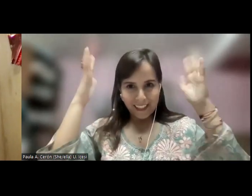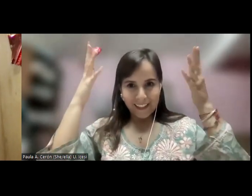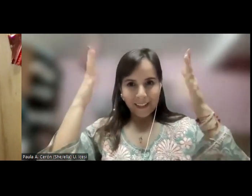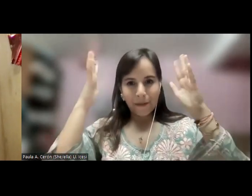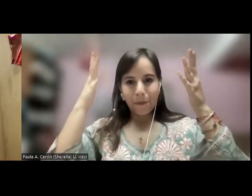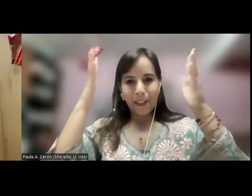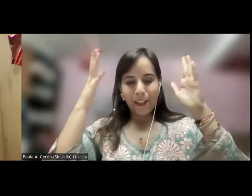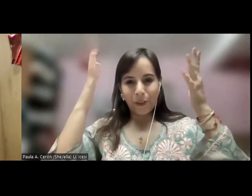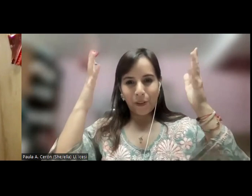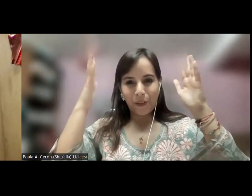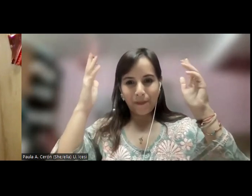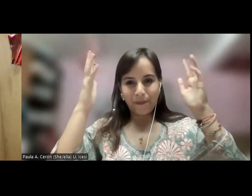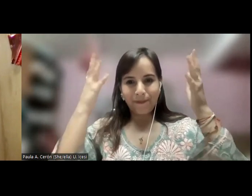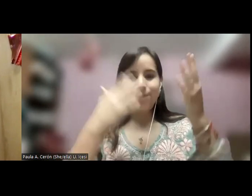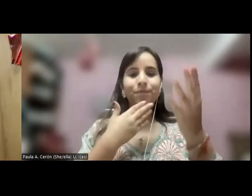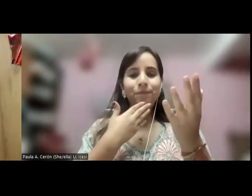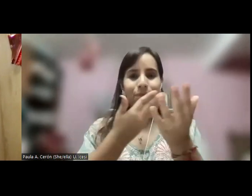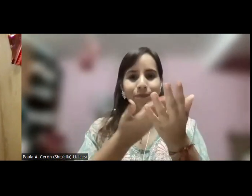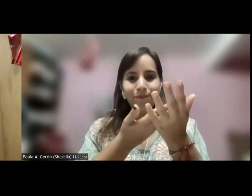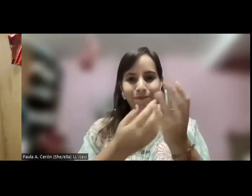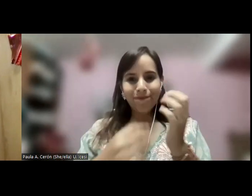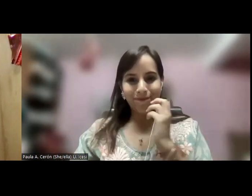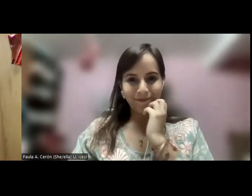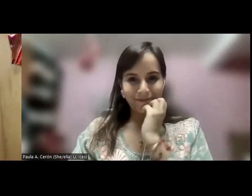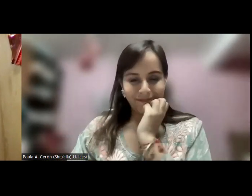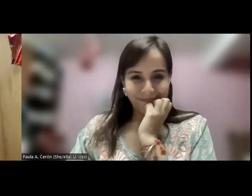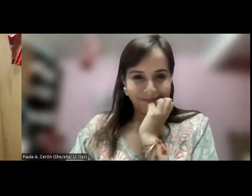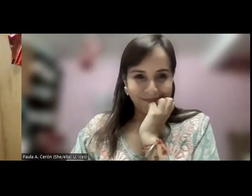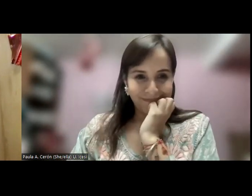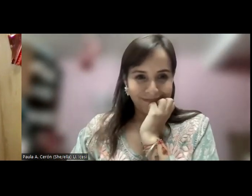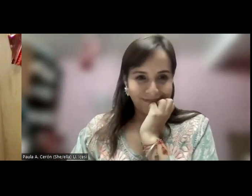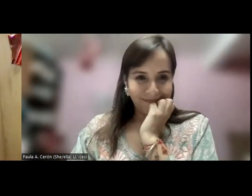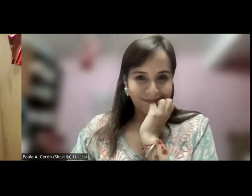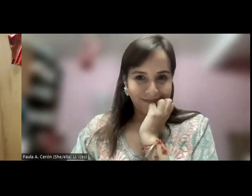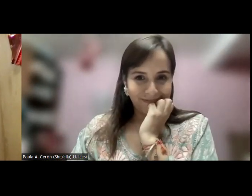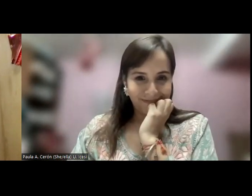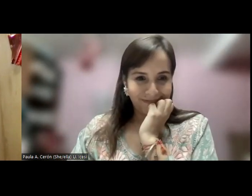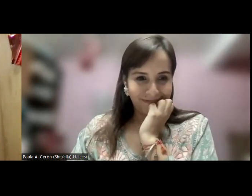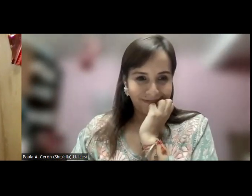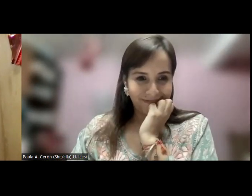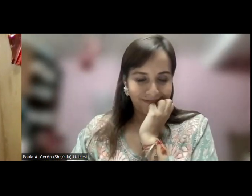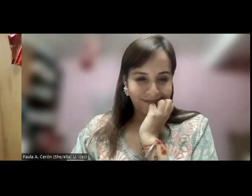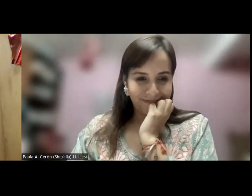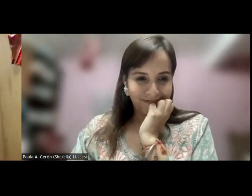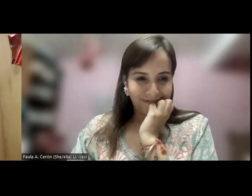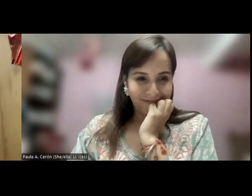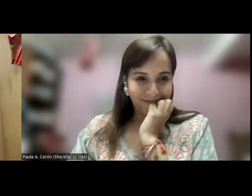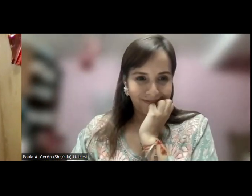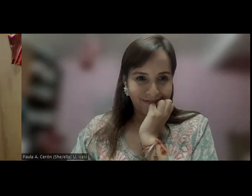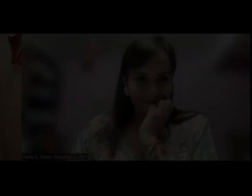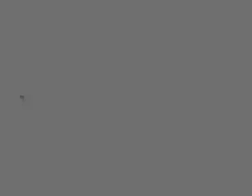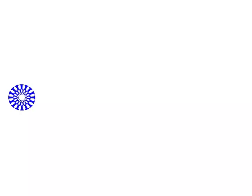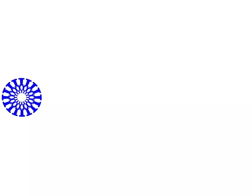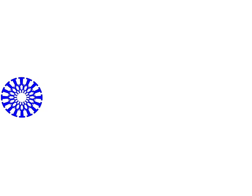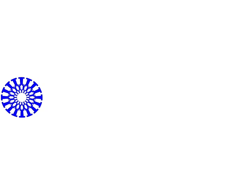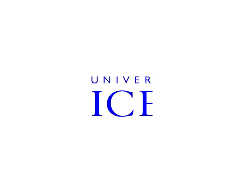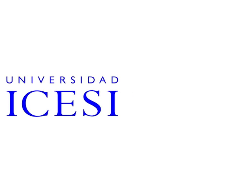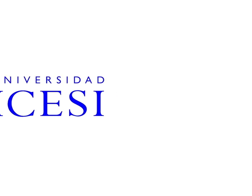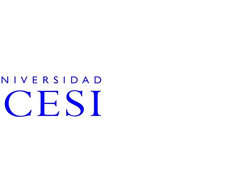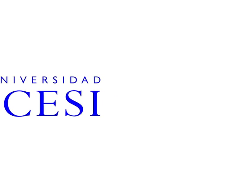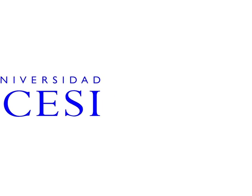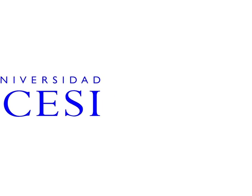gracias para todos Muchas gracias gracias gracias a todas todos y todes